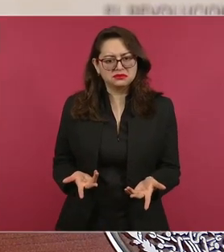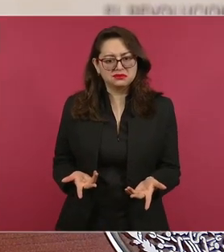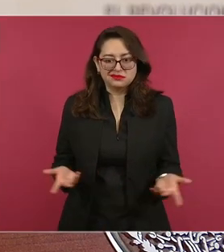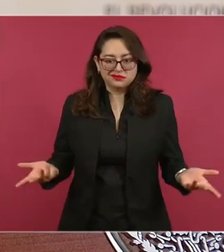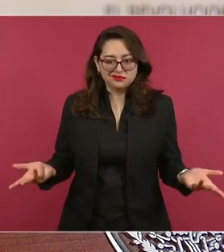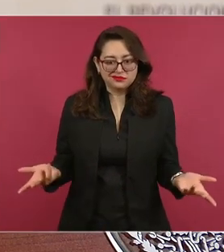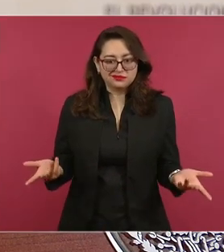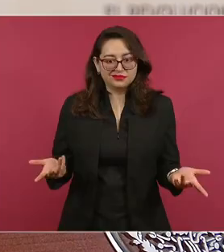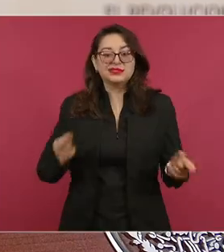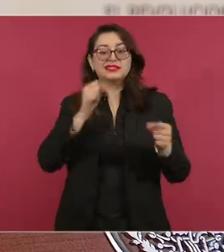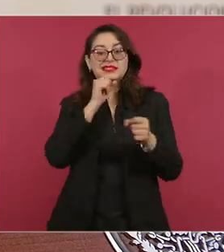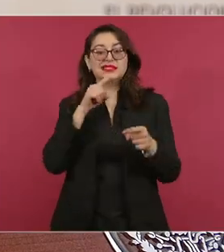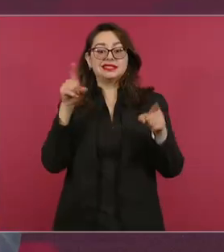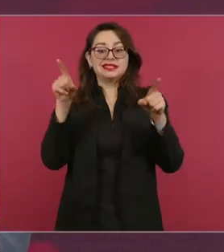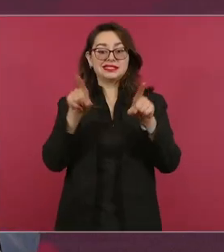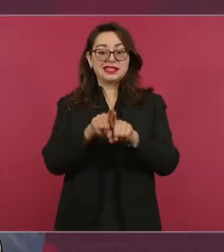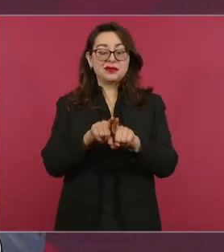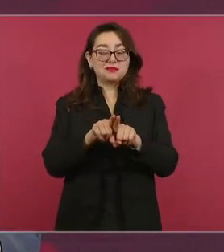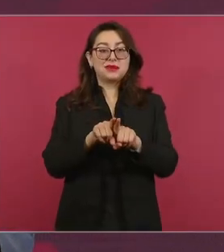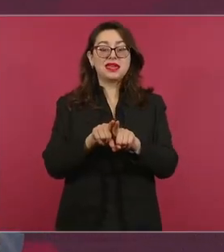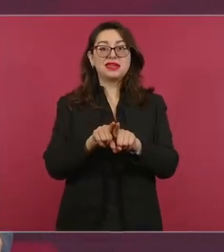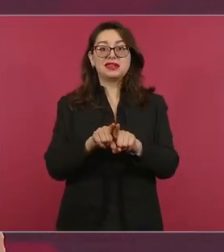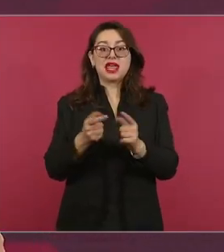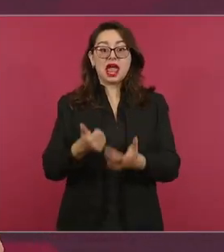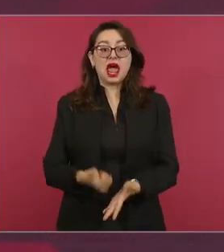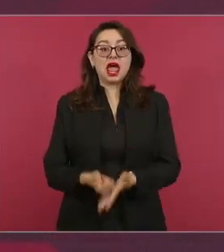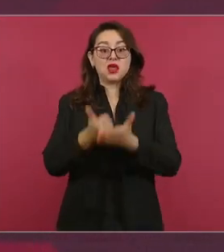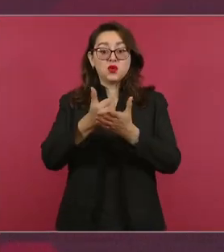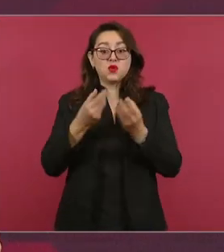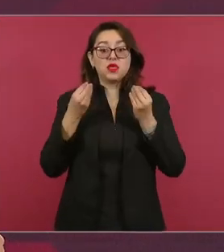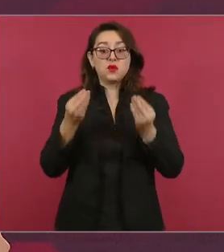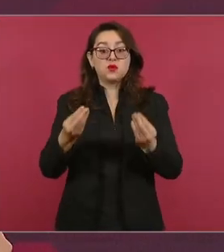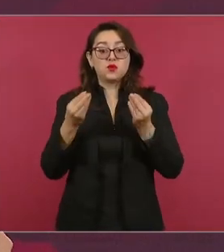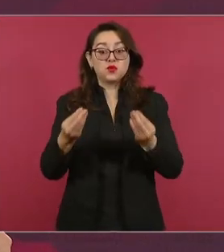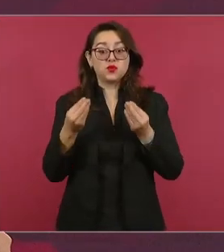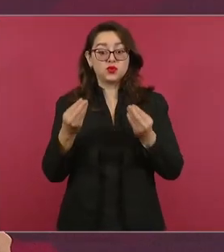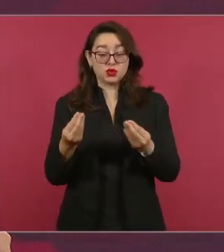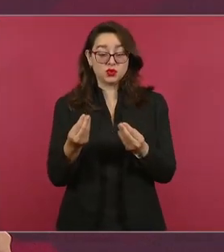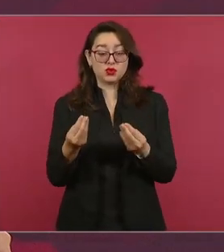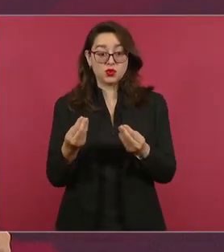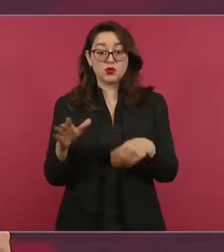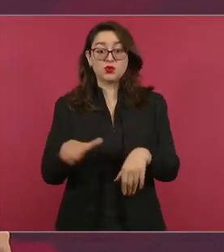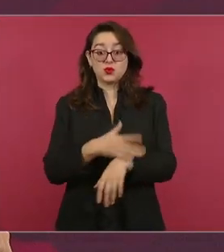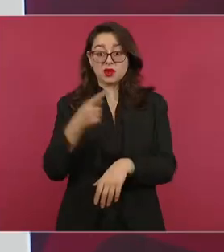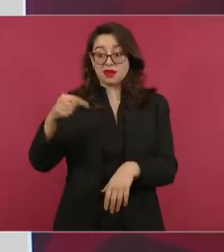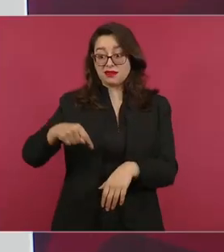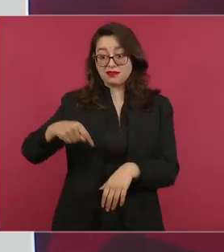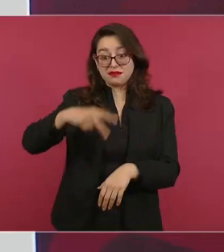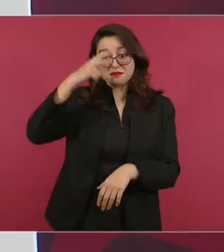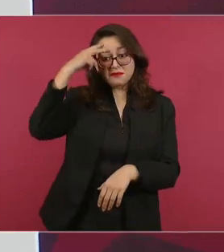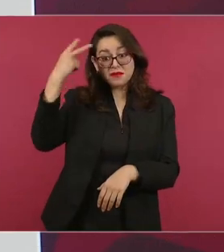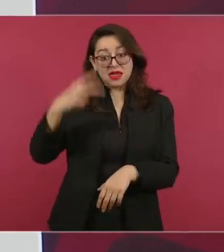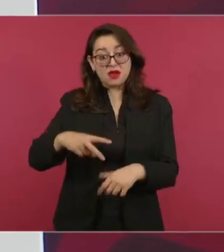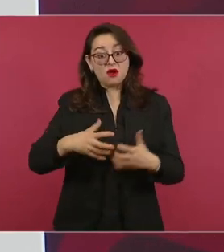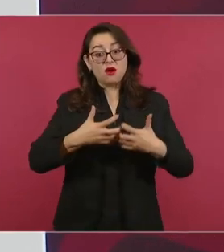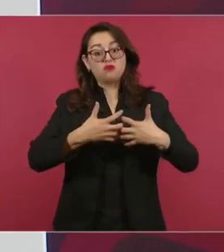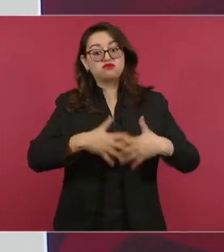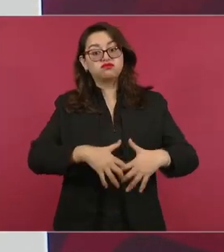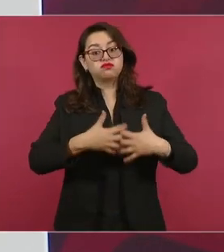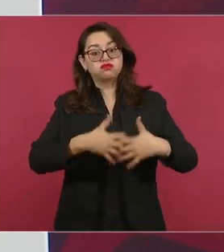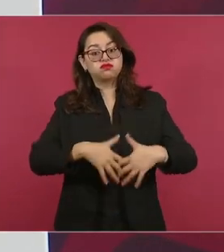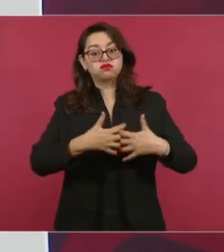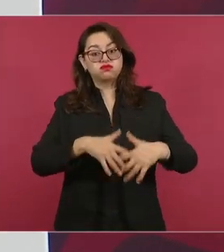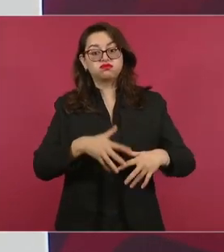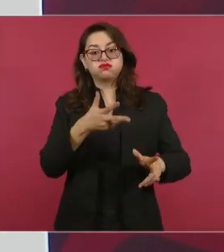y además tenemos una fábrica de trenes en